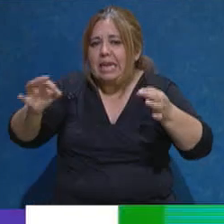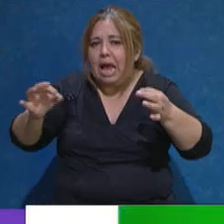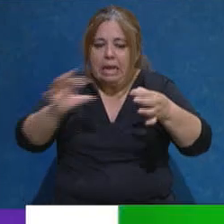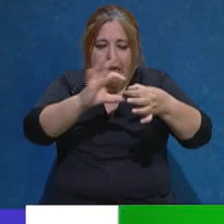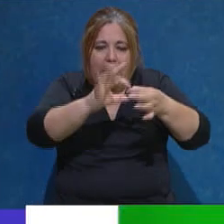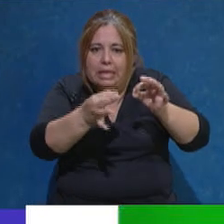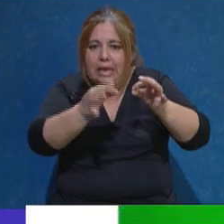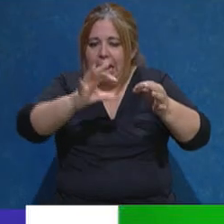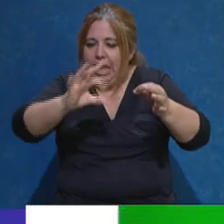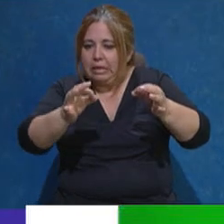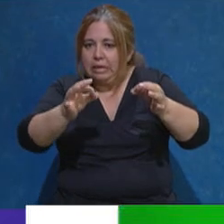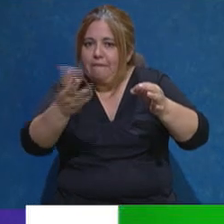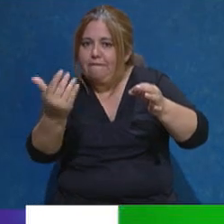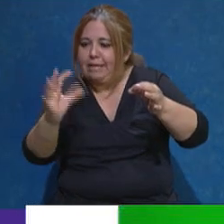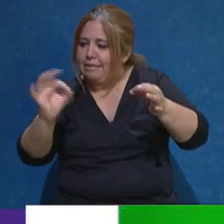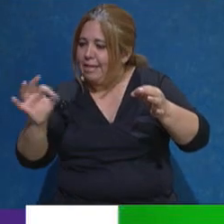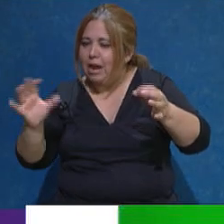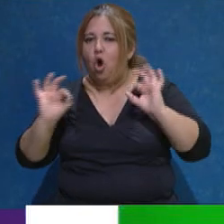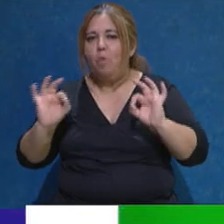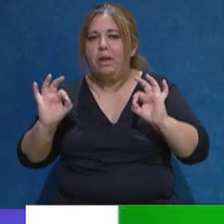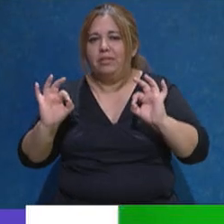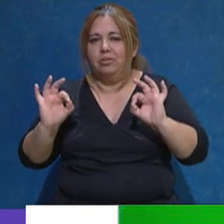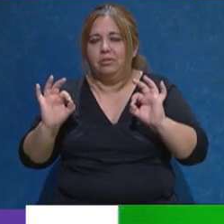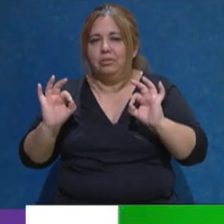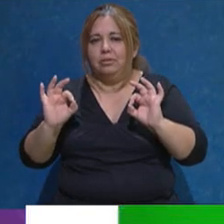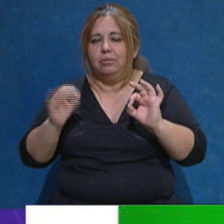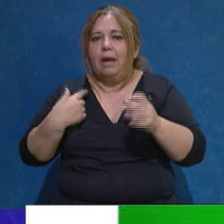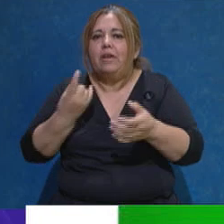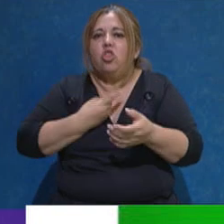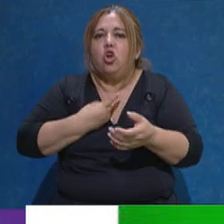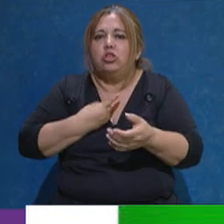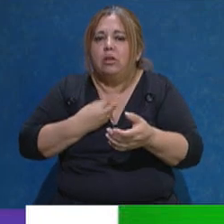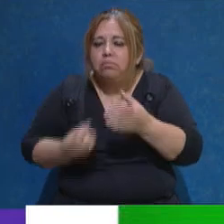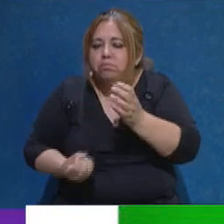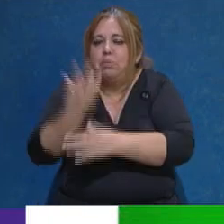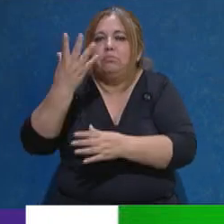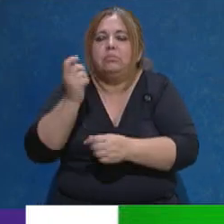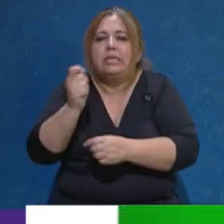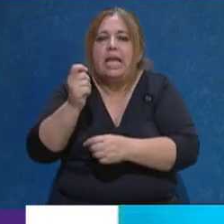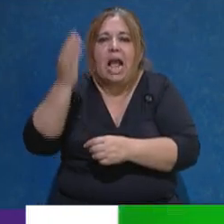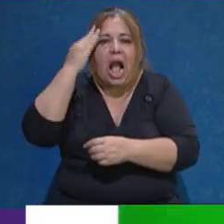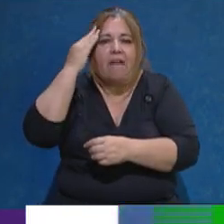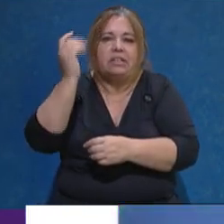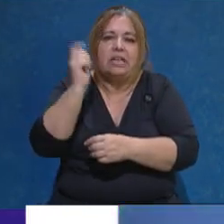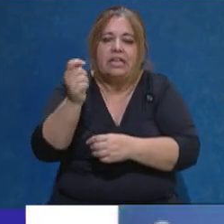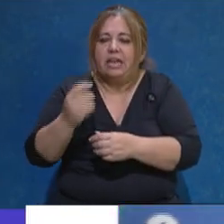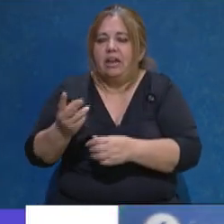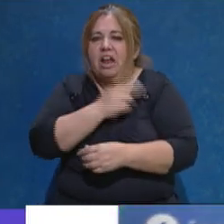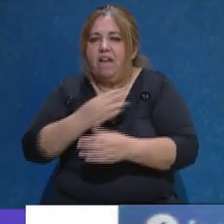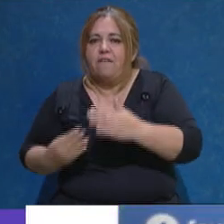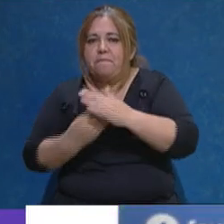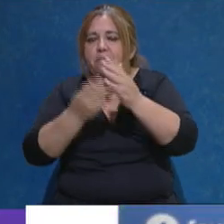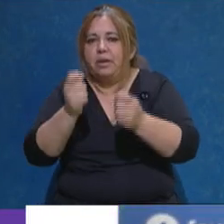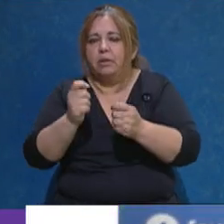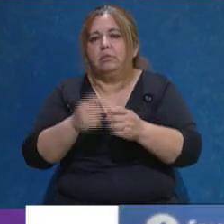al origen de la comercialización, al origen de la producción, para impactar fuertemente sobre toda la organización. Claro, dale, Tenemos dale. procedimiento en Salta, en Corrientes,